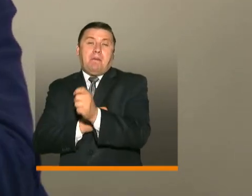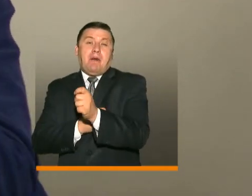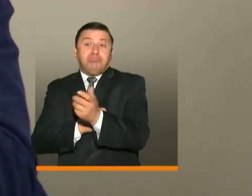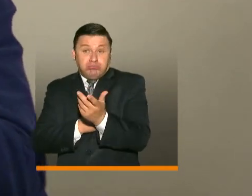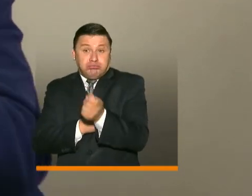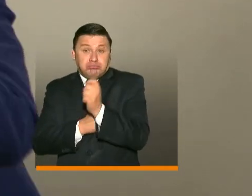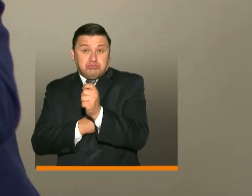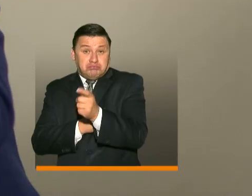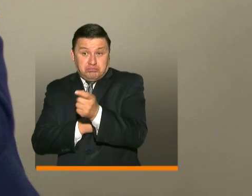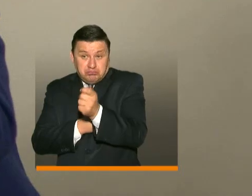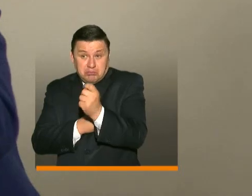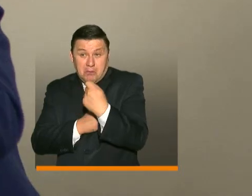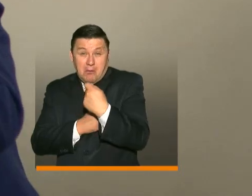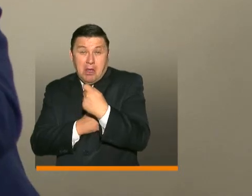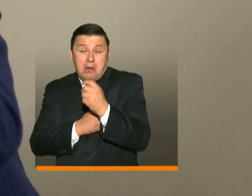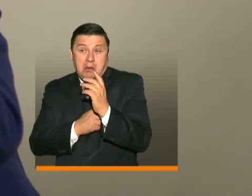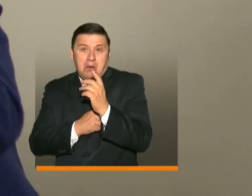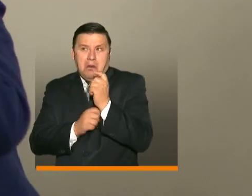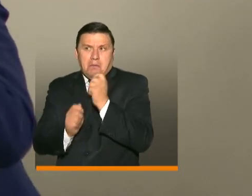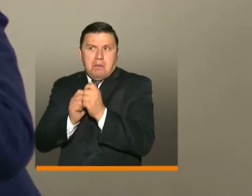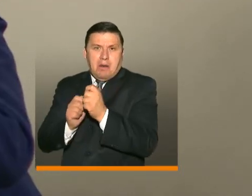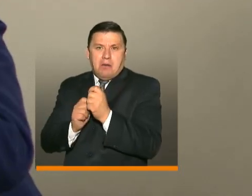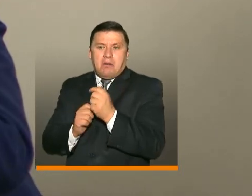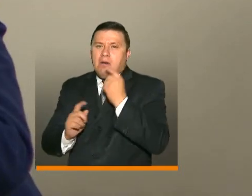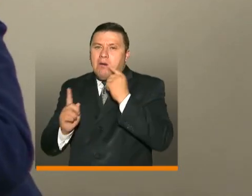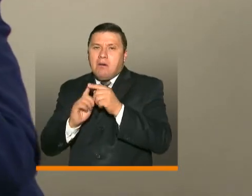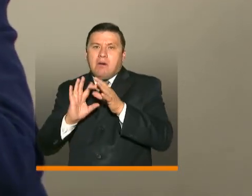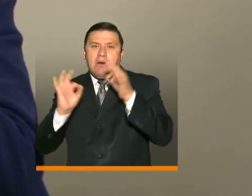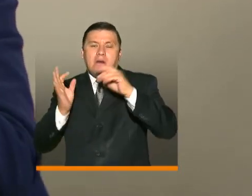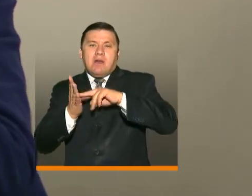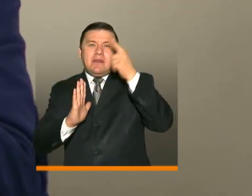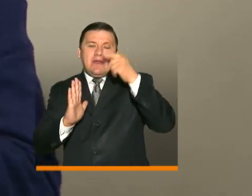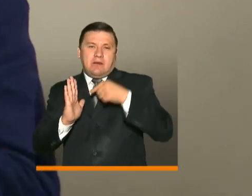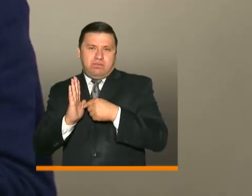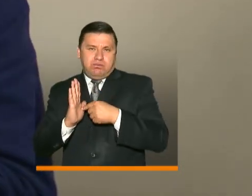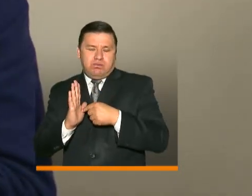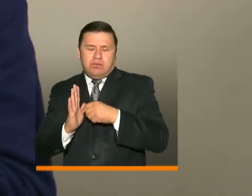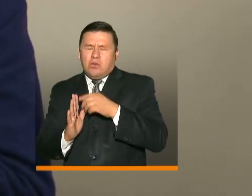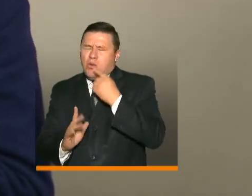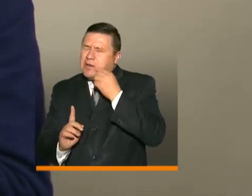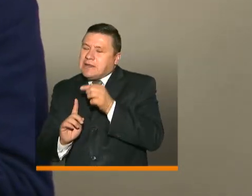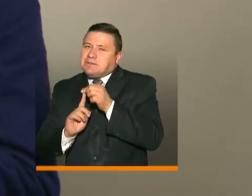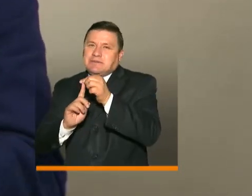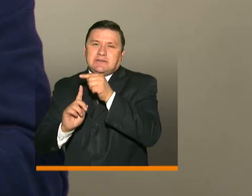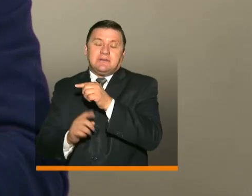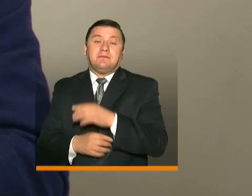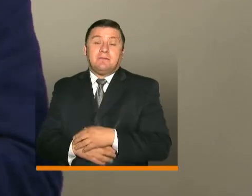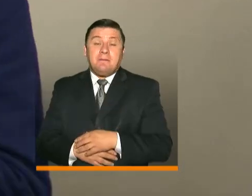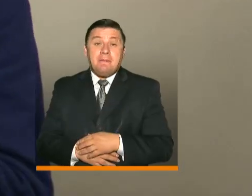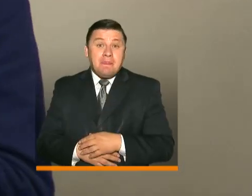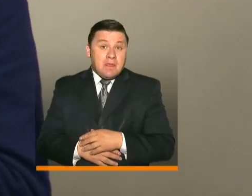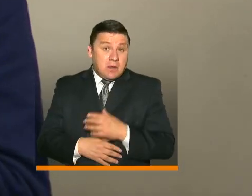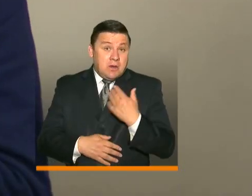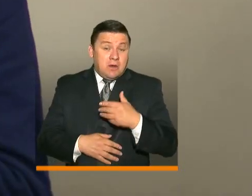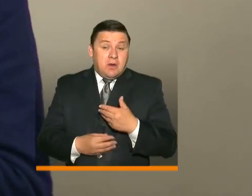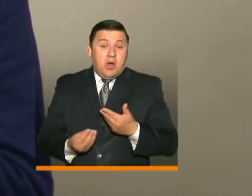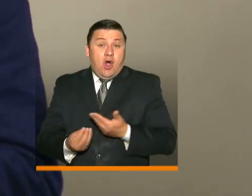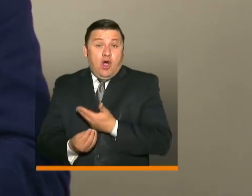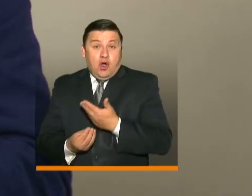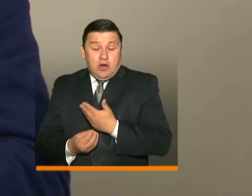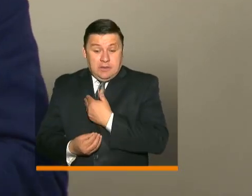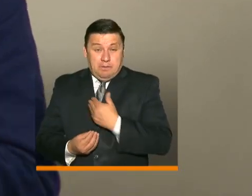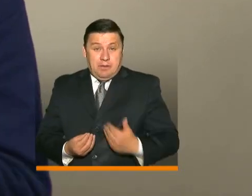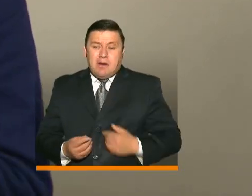lo más importante, la primera línea es para empresas de tecnologías de la información. Y la segunda, y una muy buena noticia, con la Alta Consejería de